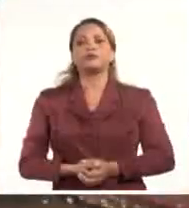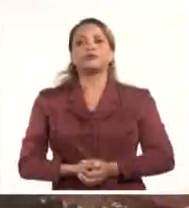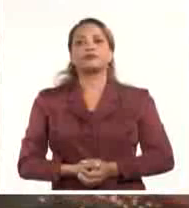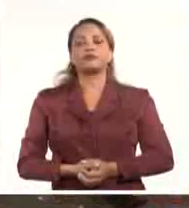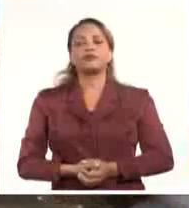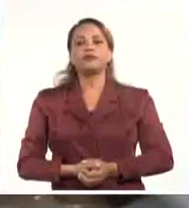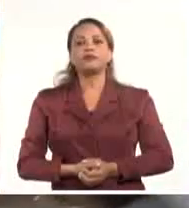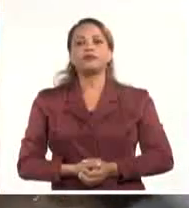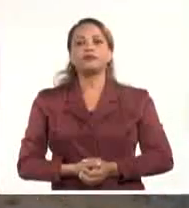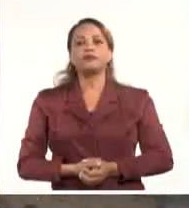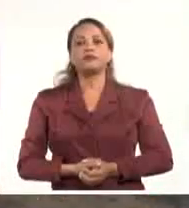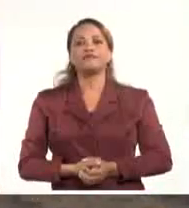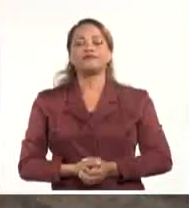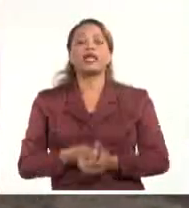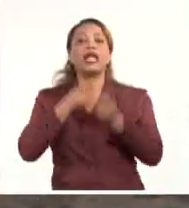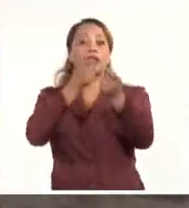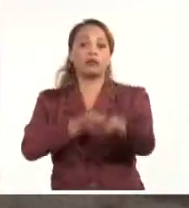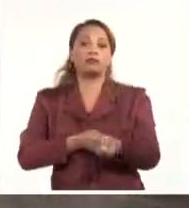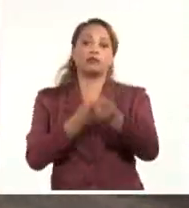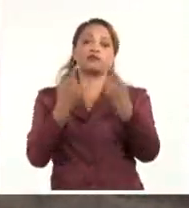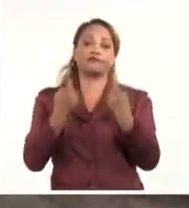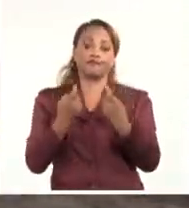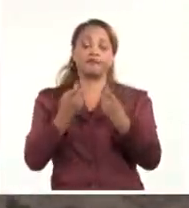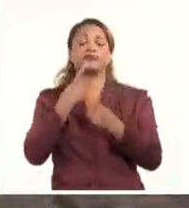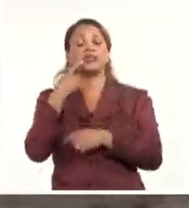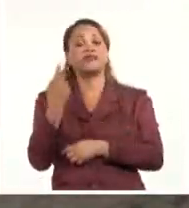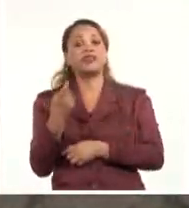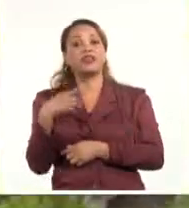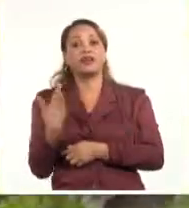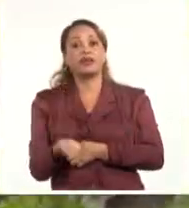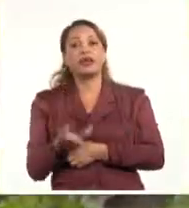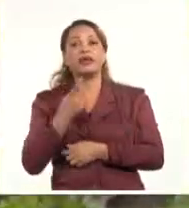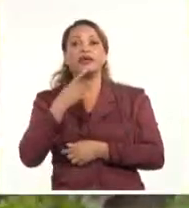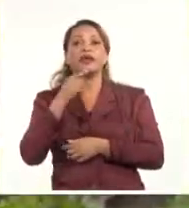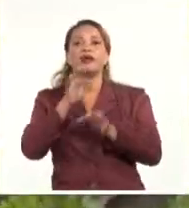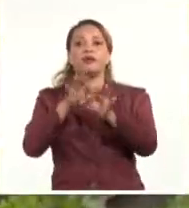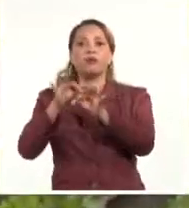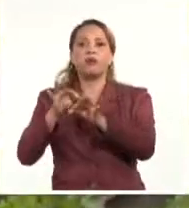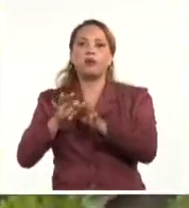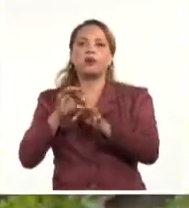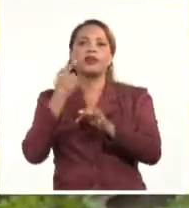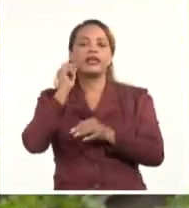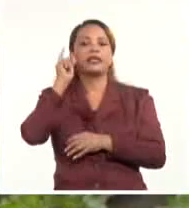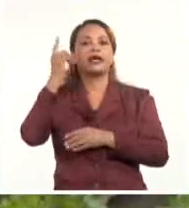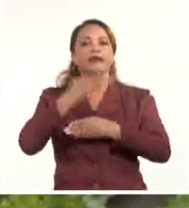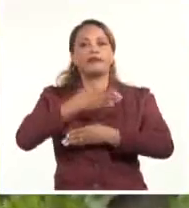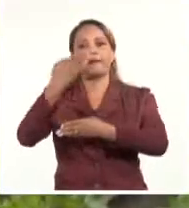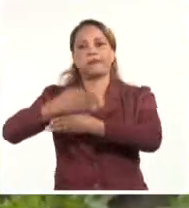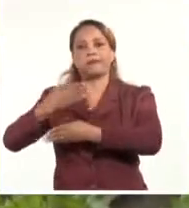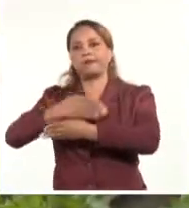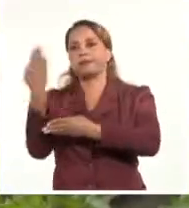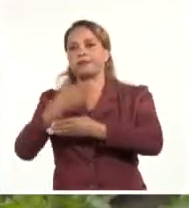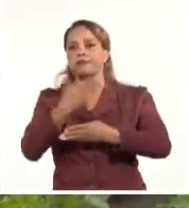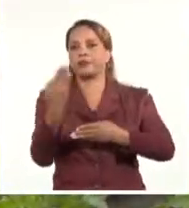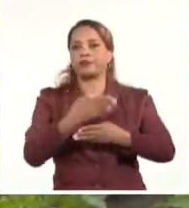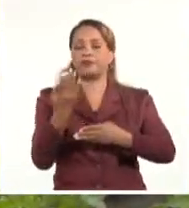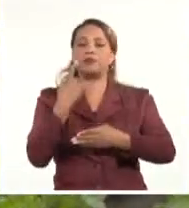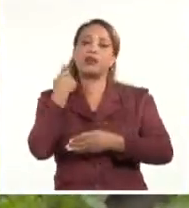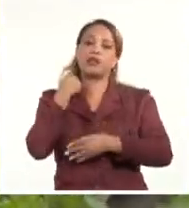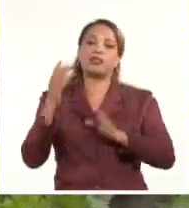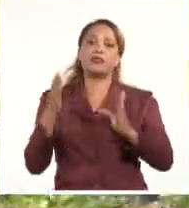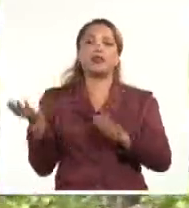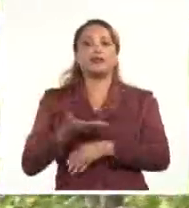agricultura con grandes carencias demanda traer al surco ideas frescas, eliminar trabas sobrepasadas por el tiempo y acelerar